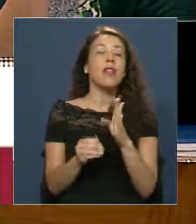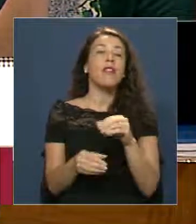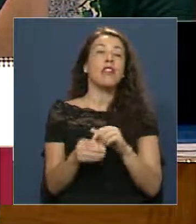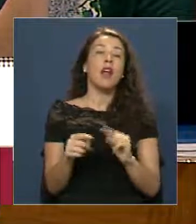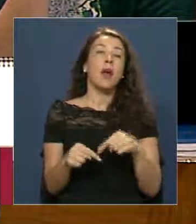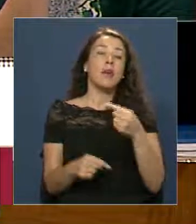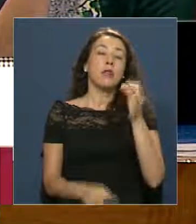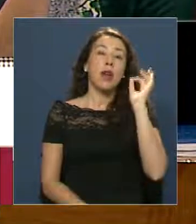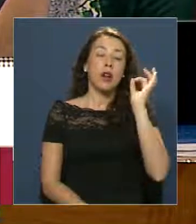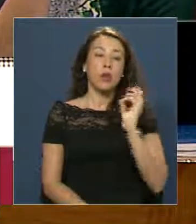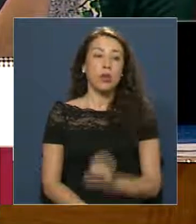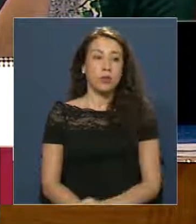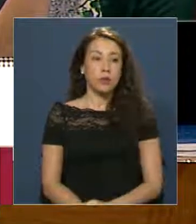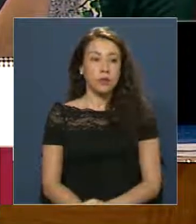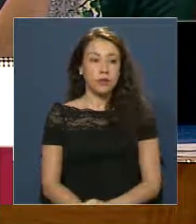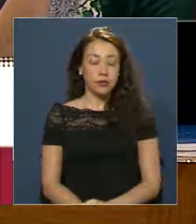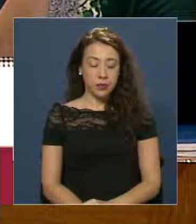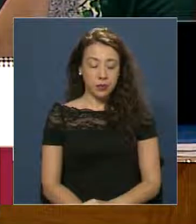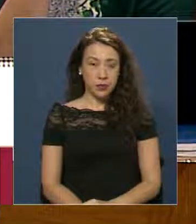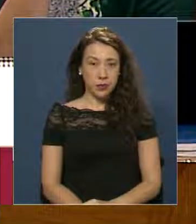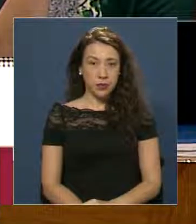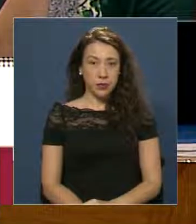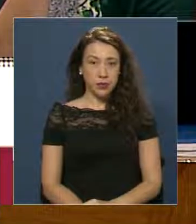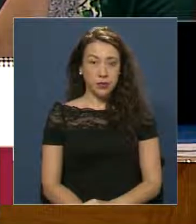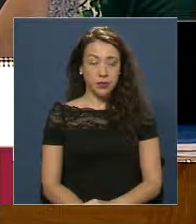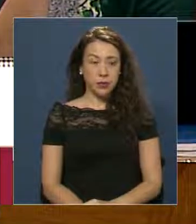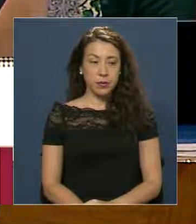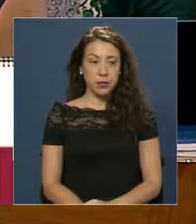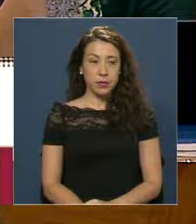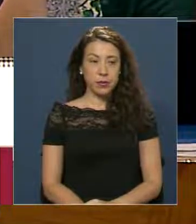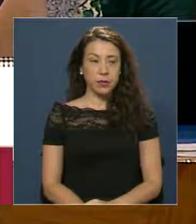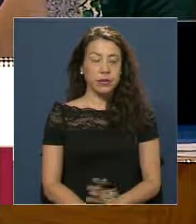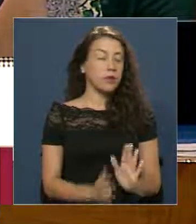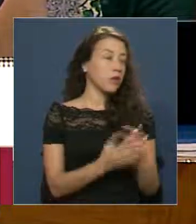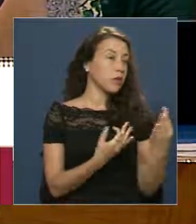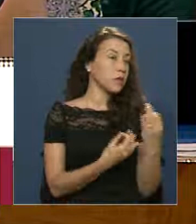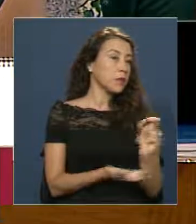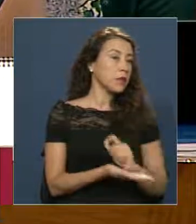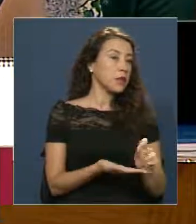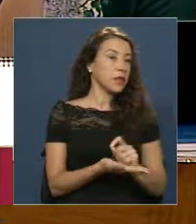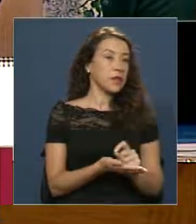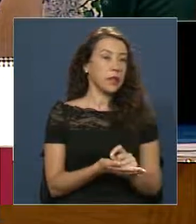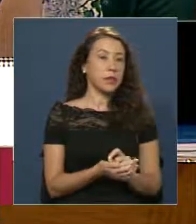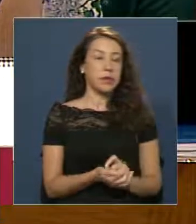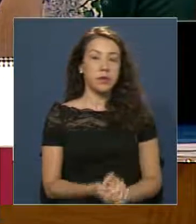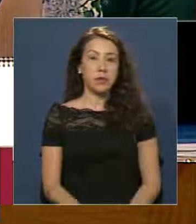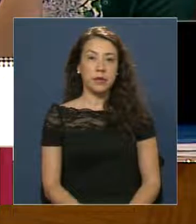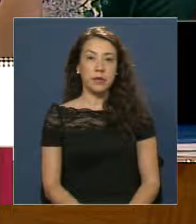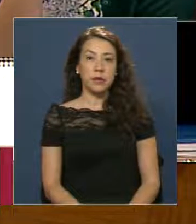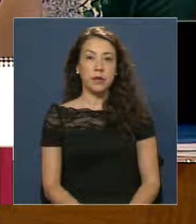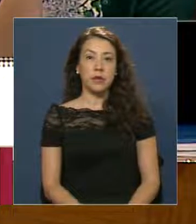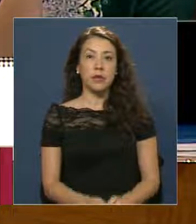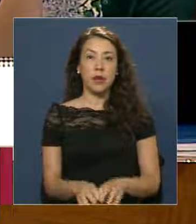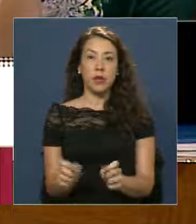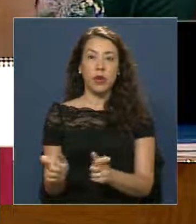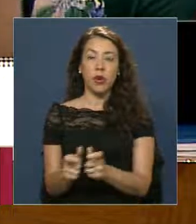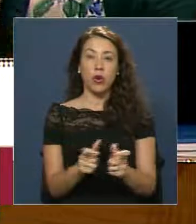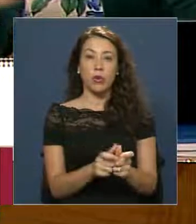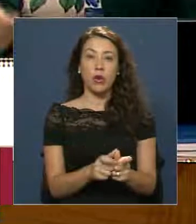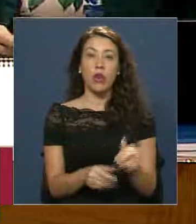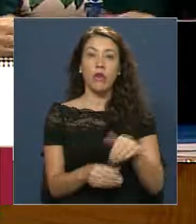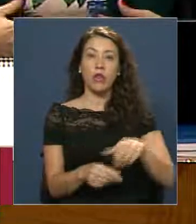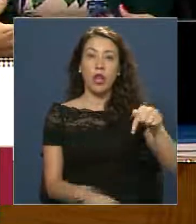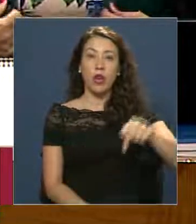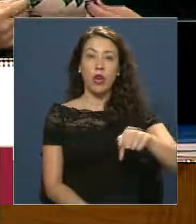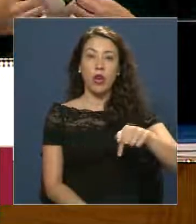la siguiente reunión. Porque, si bien es cierto, y aquí corríjame, secretario, Si bien es cierto, el acuerdo de comité fue votarlo